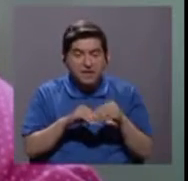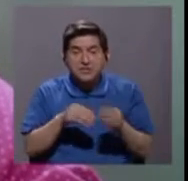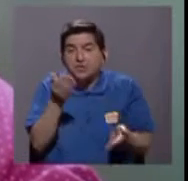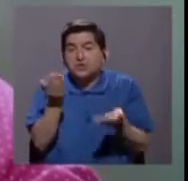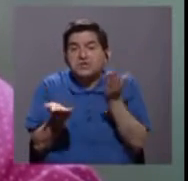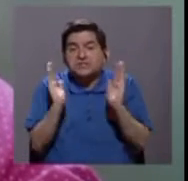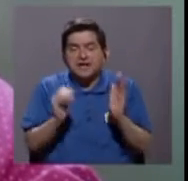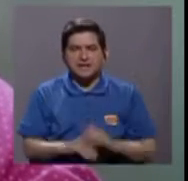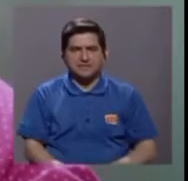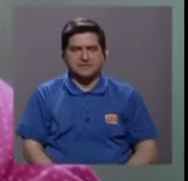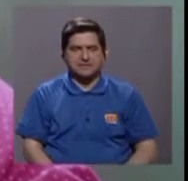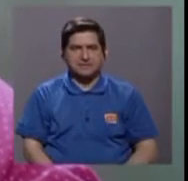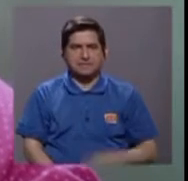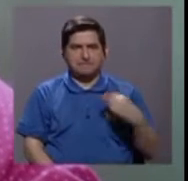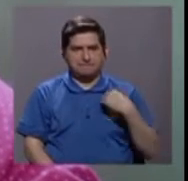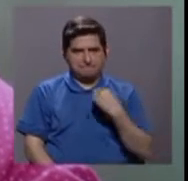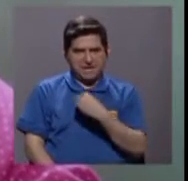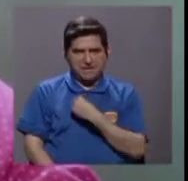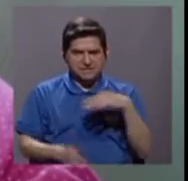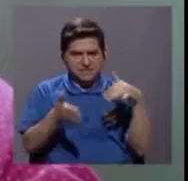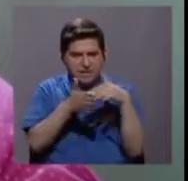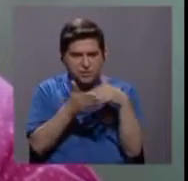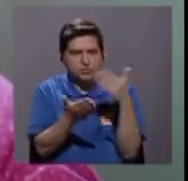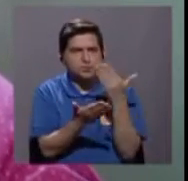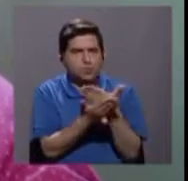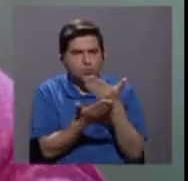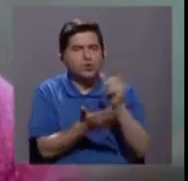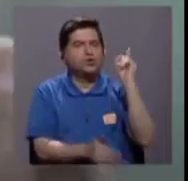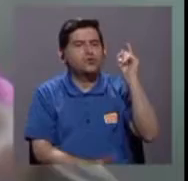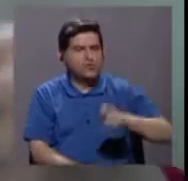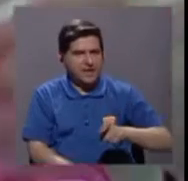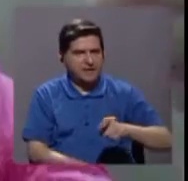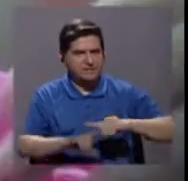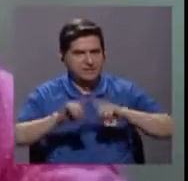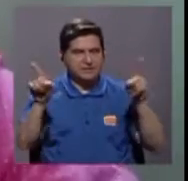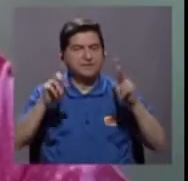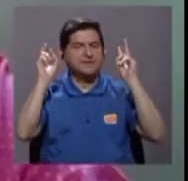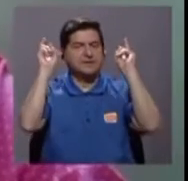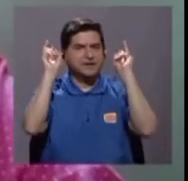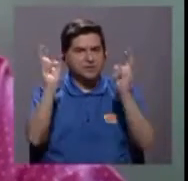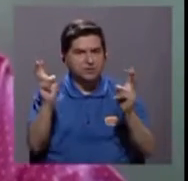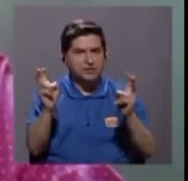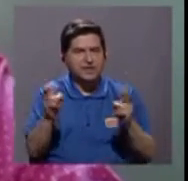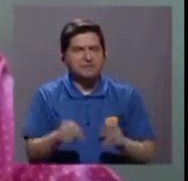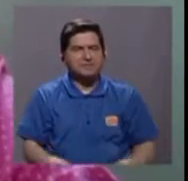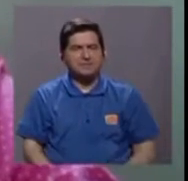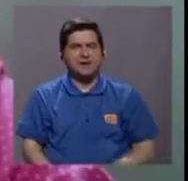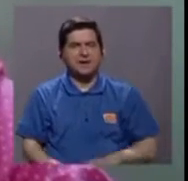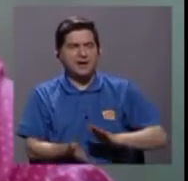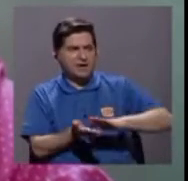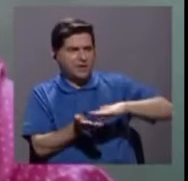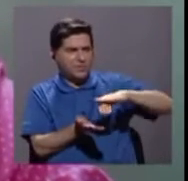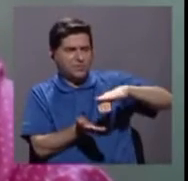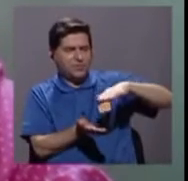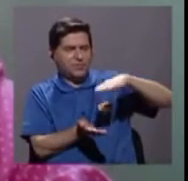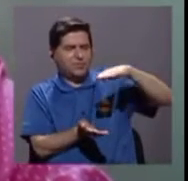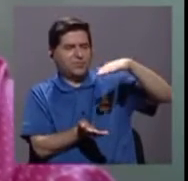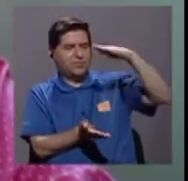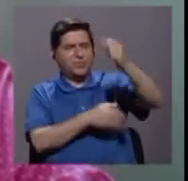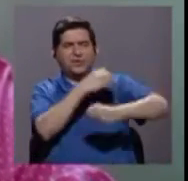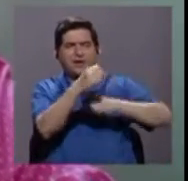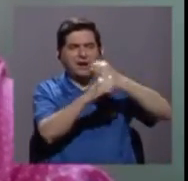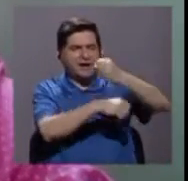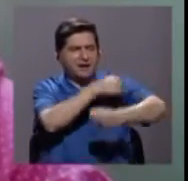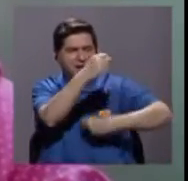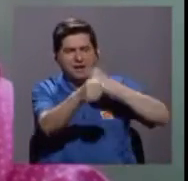porque el Ministerio tiene que hacer un estudio y verificar eso, pero este es un tema que se ha venido acumulando en el transcurso de los